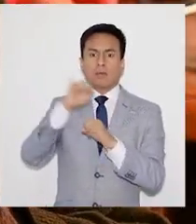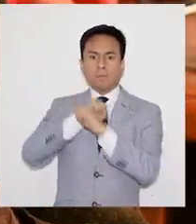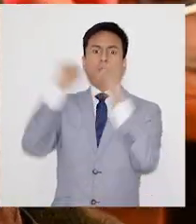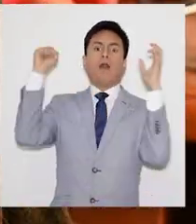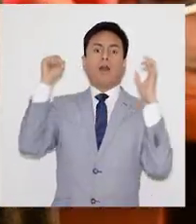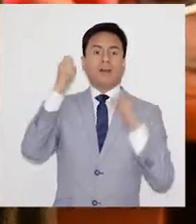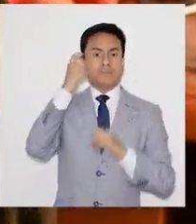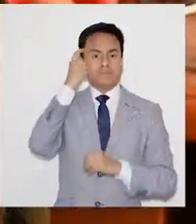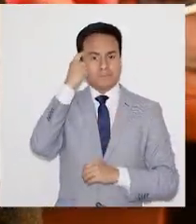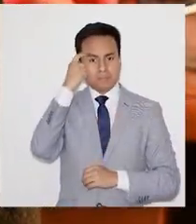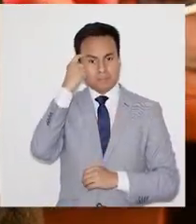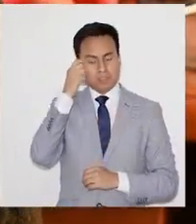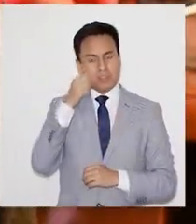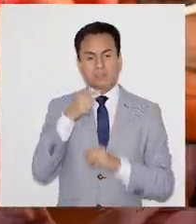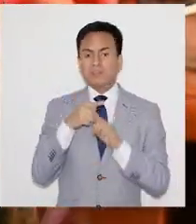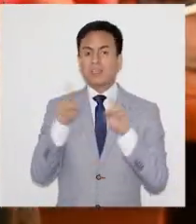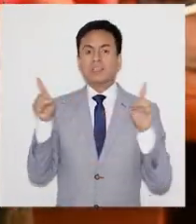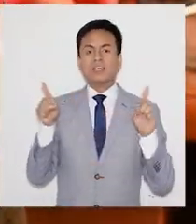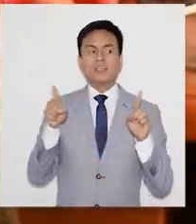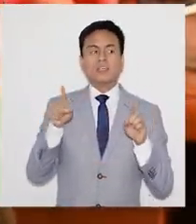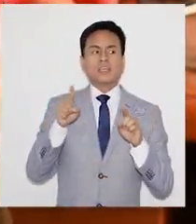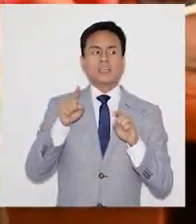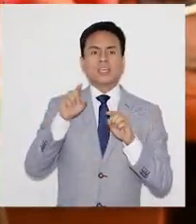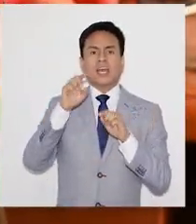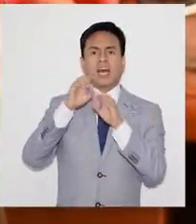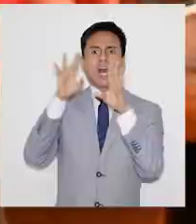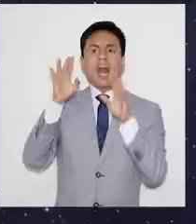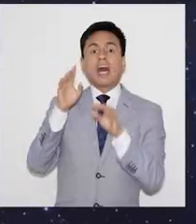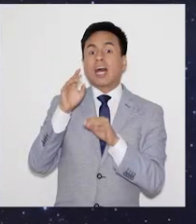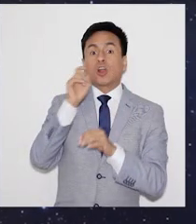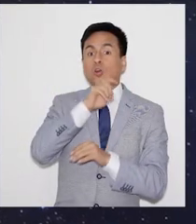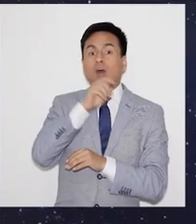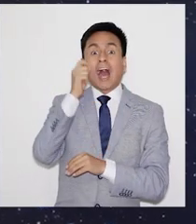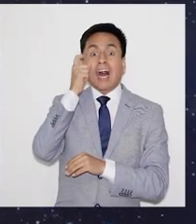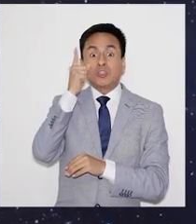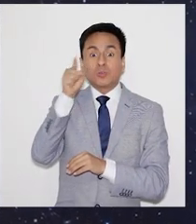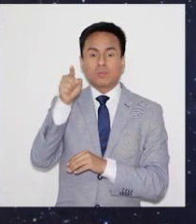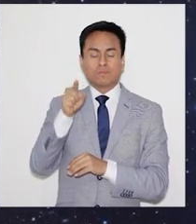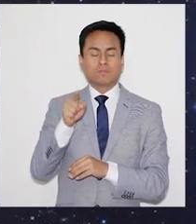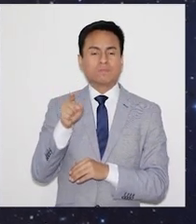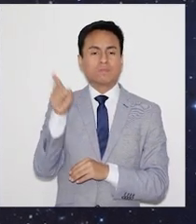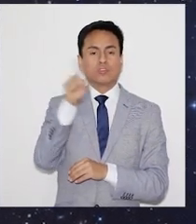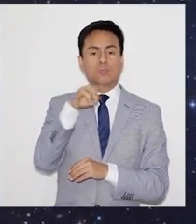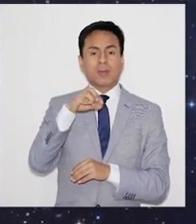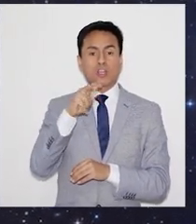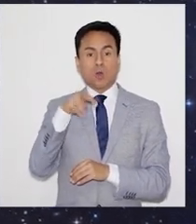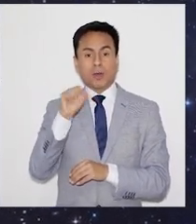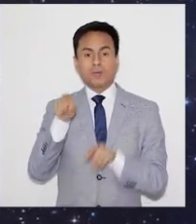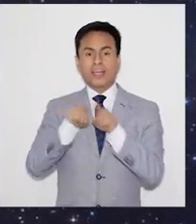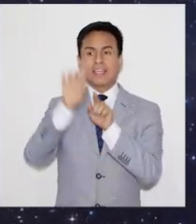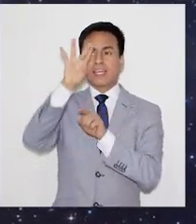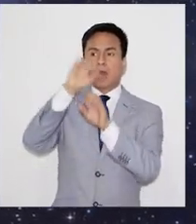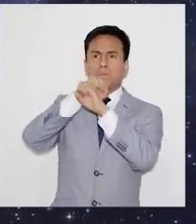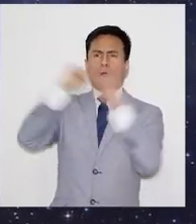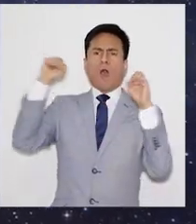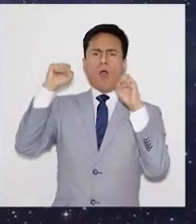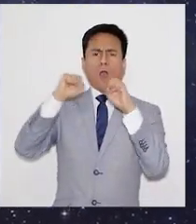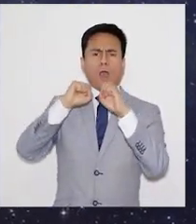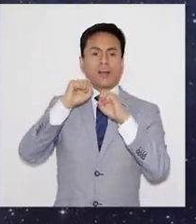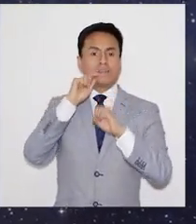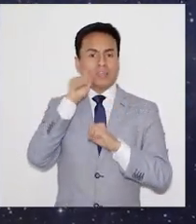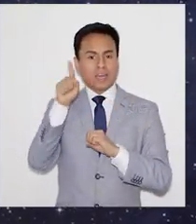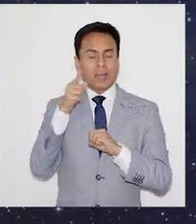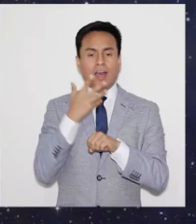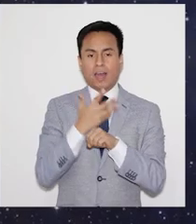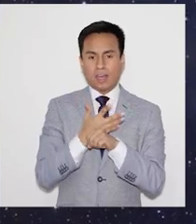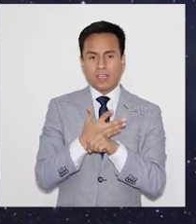como supernova. Esto era más bien una supergigante azul. Una supernova es la explosión de una estrella,